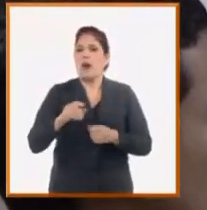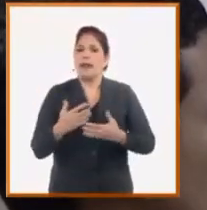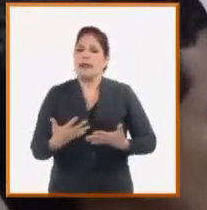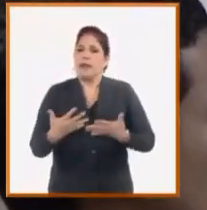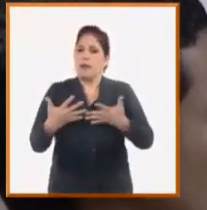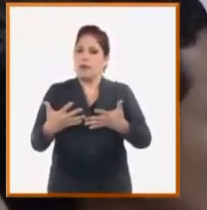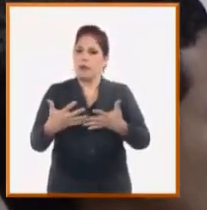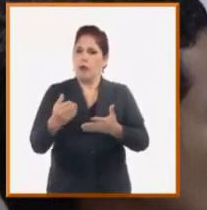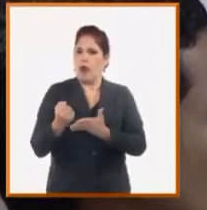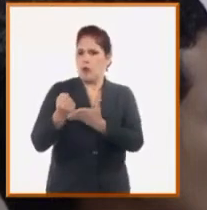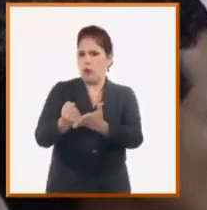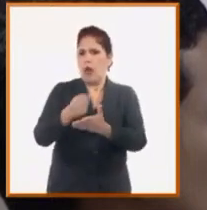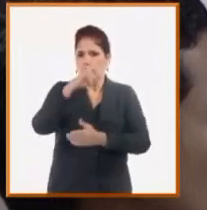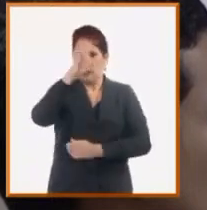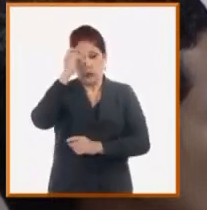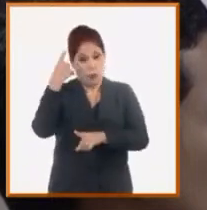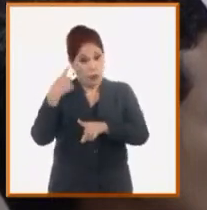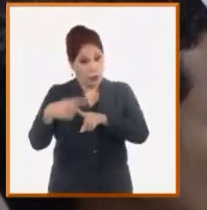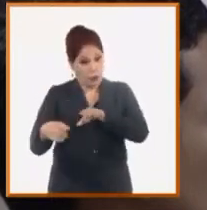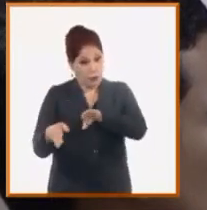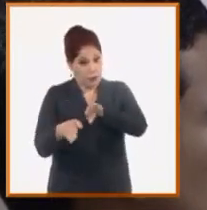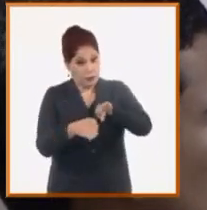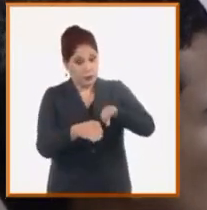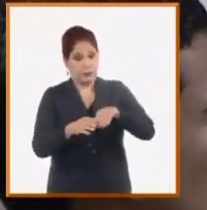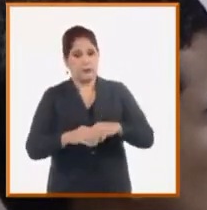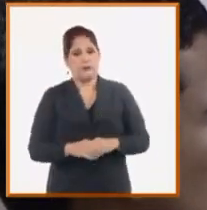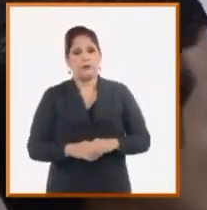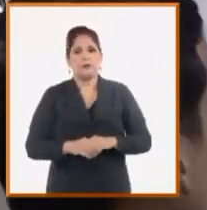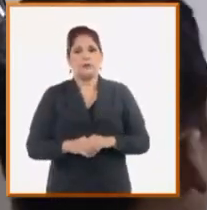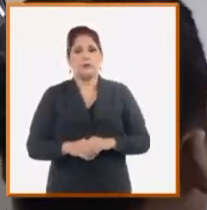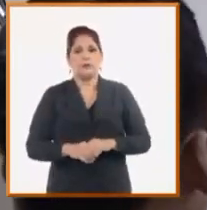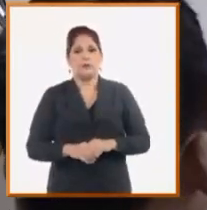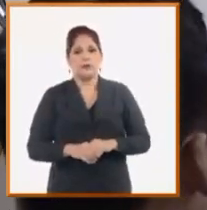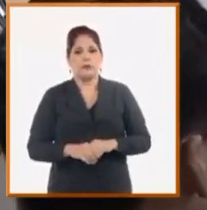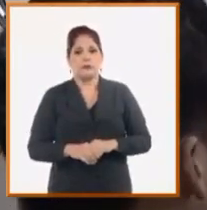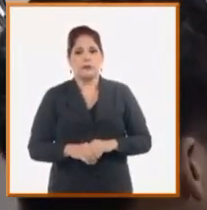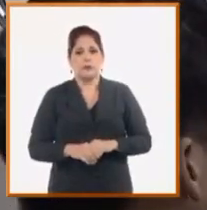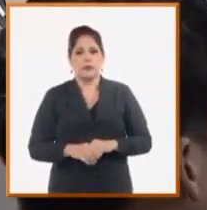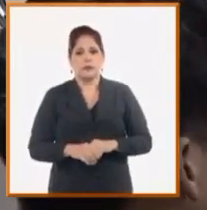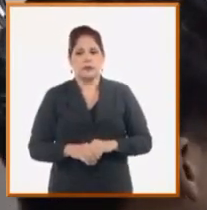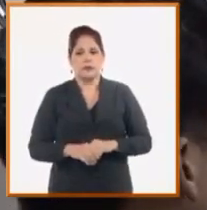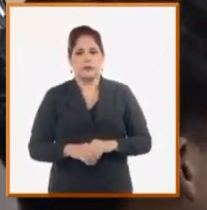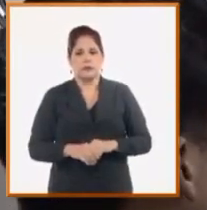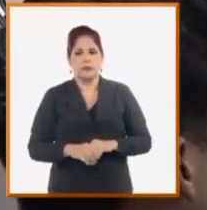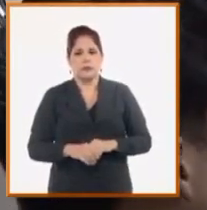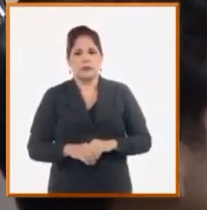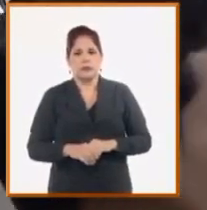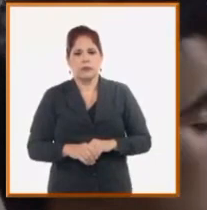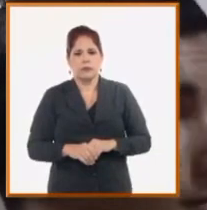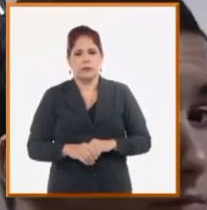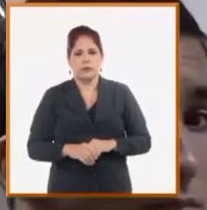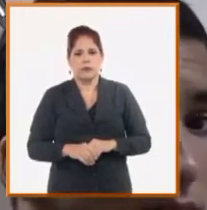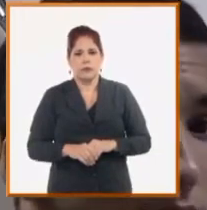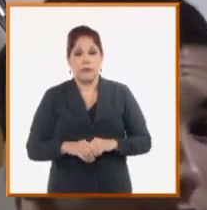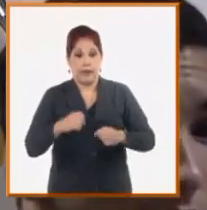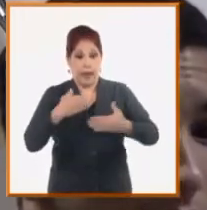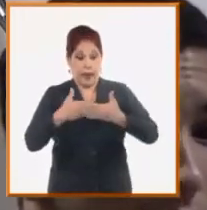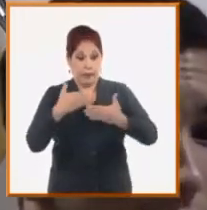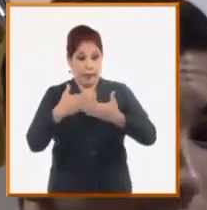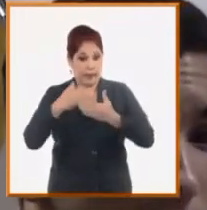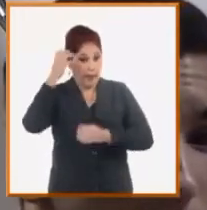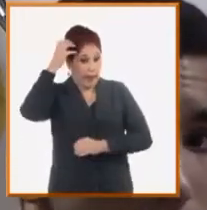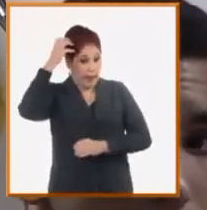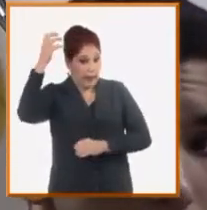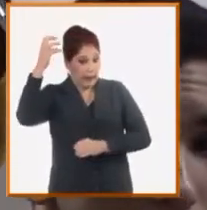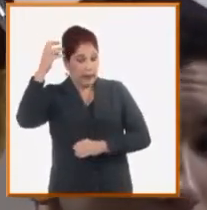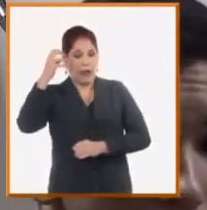disposición. Está también la necesidad que se evidenció de incrementar las opciones de MIPYMES estatales para